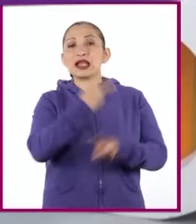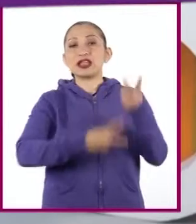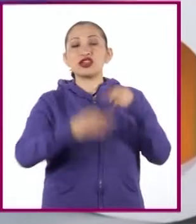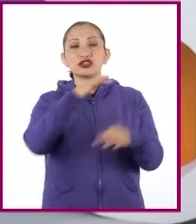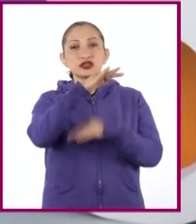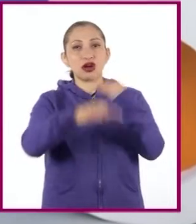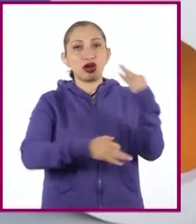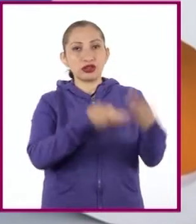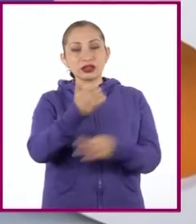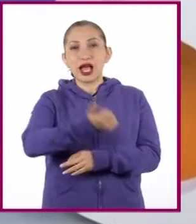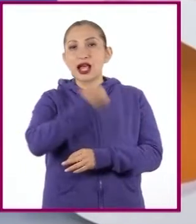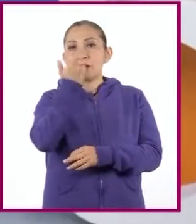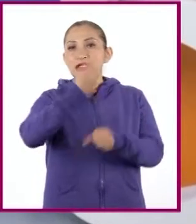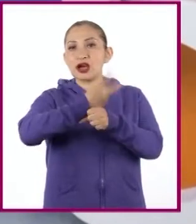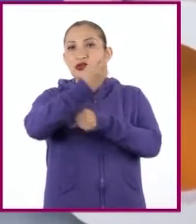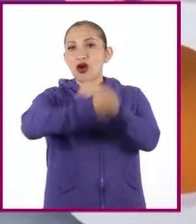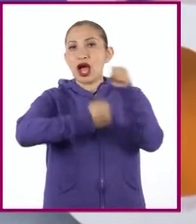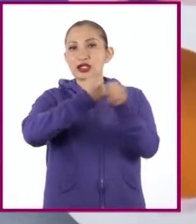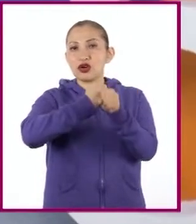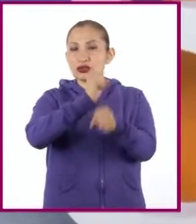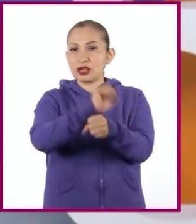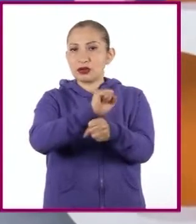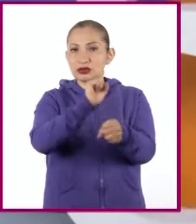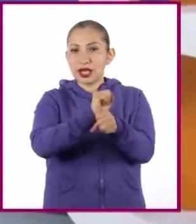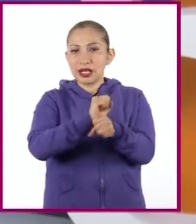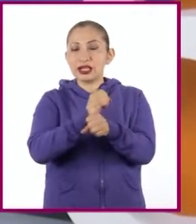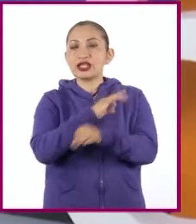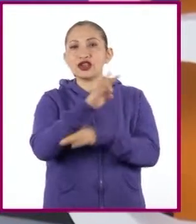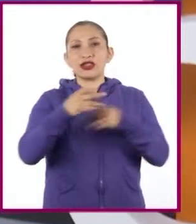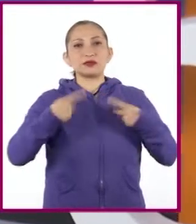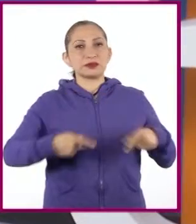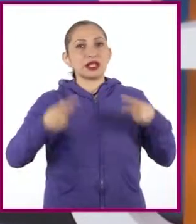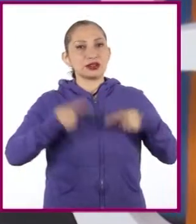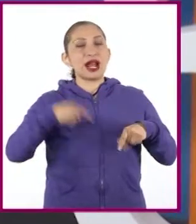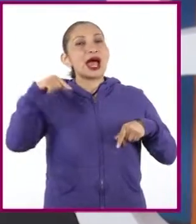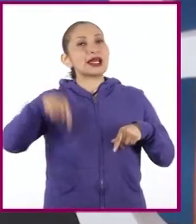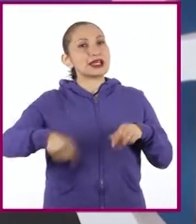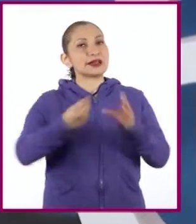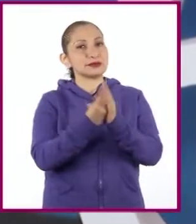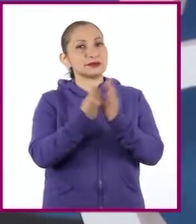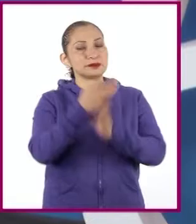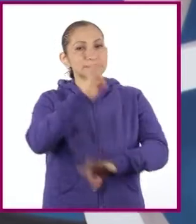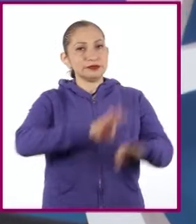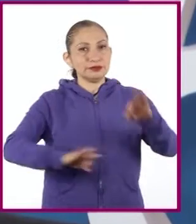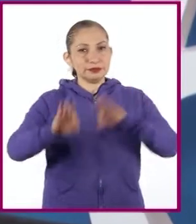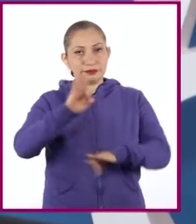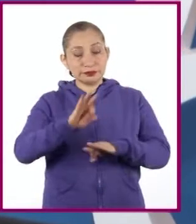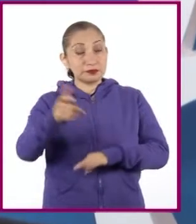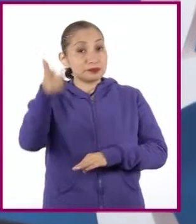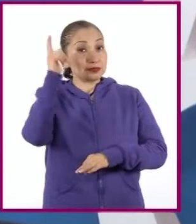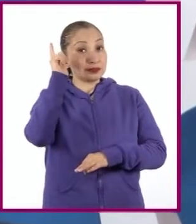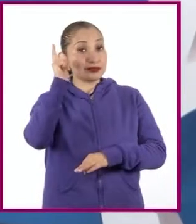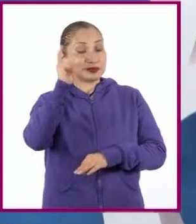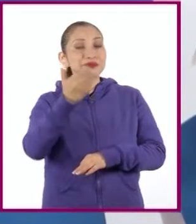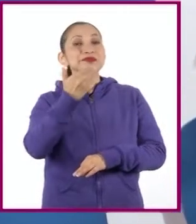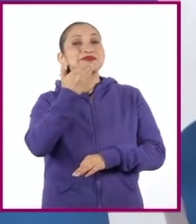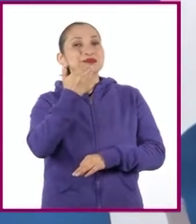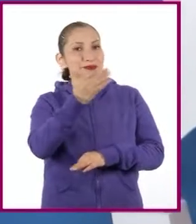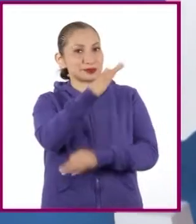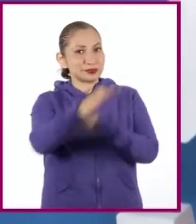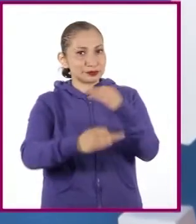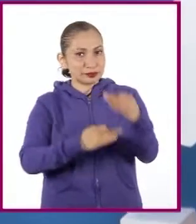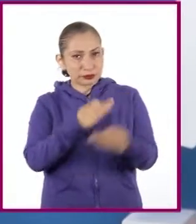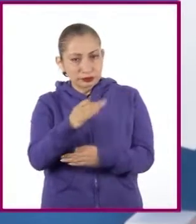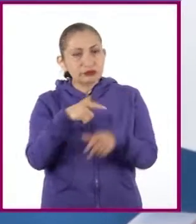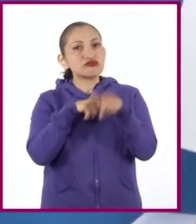bienvenidos estudiantes de segundo grado de secundaria y público en general a esta clase de física, esperando que se encuentren muy bien